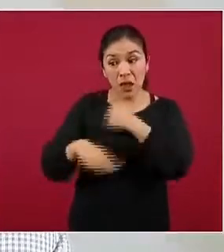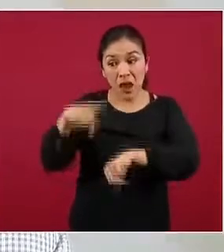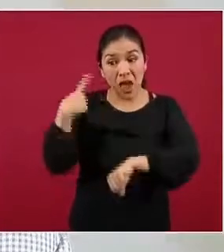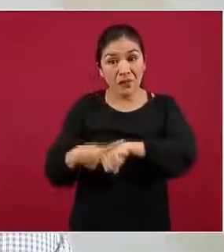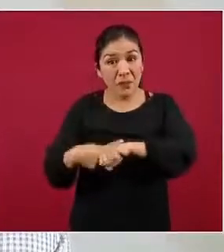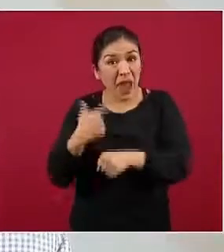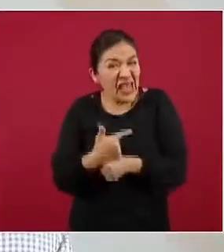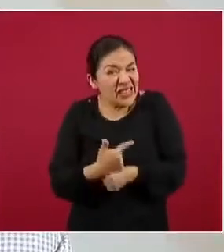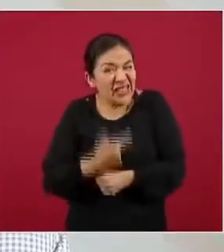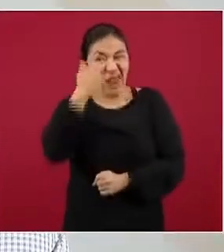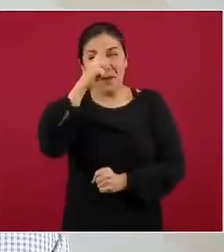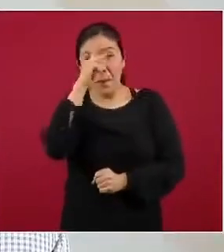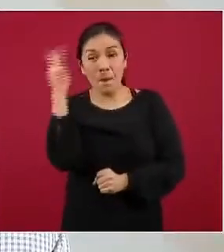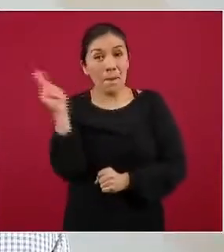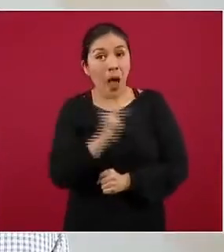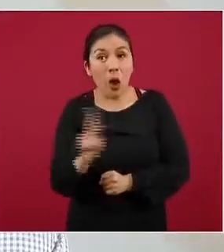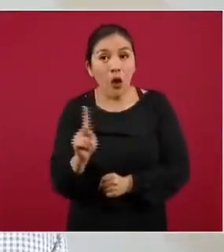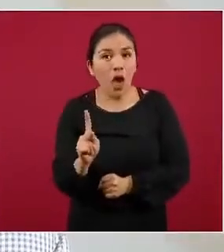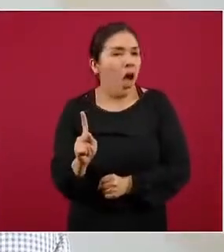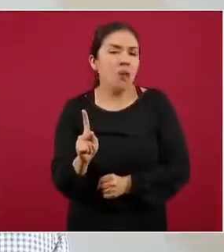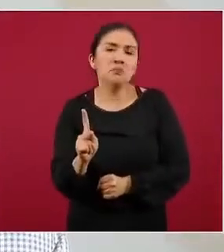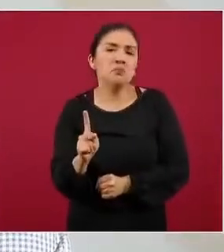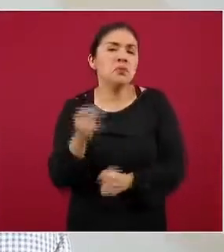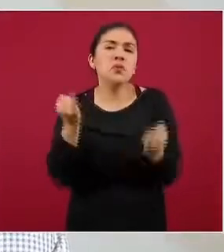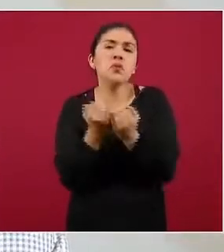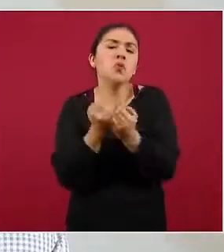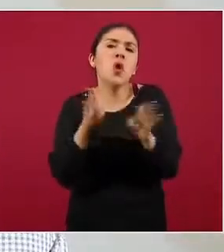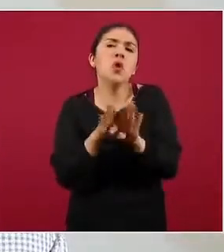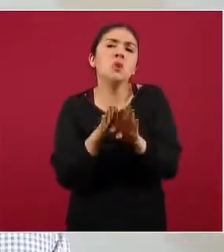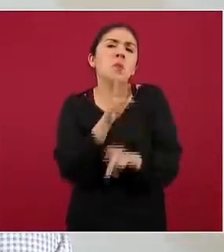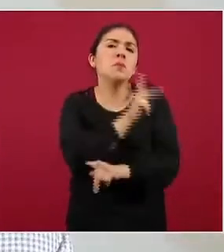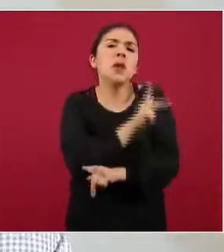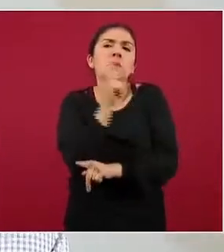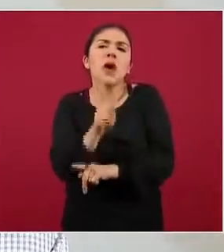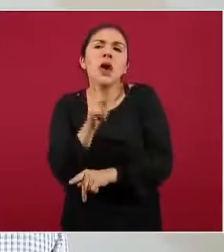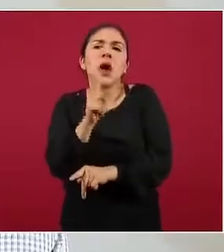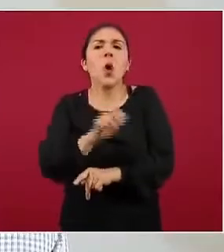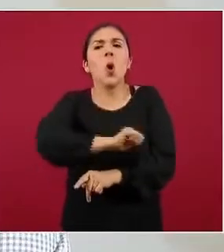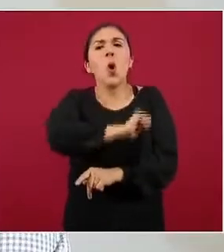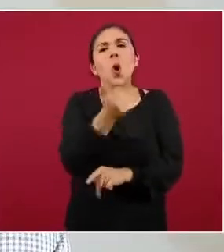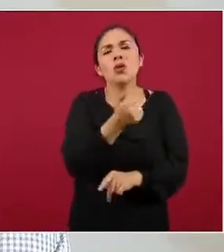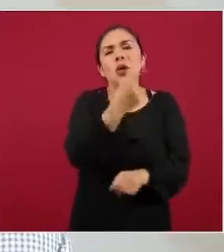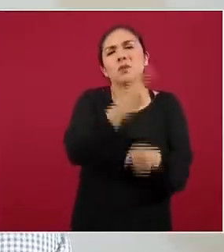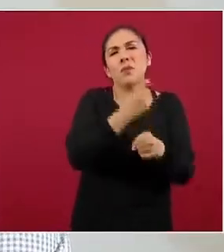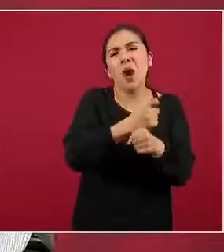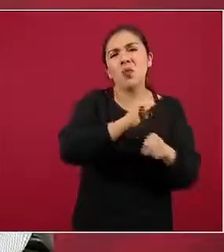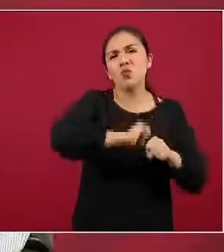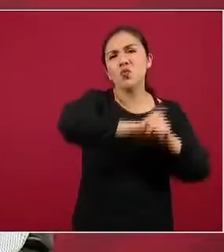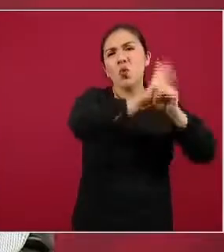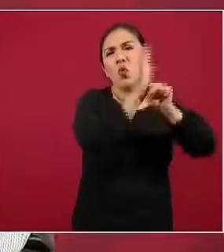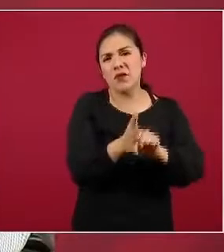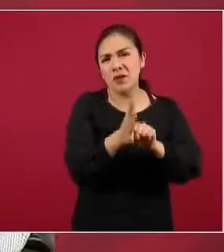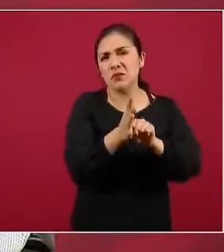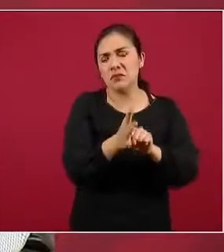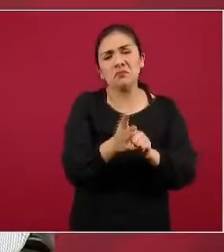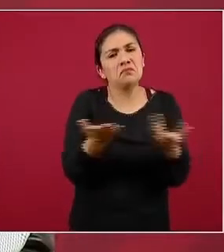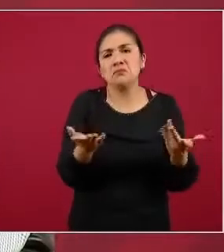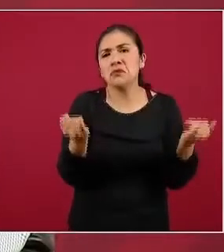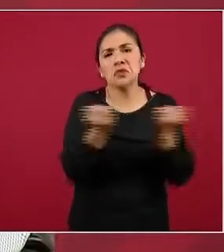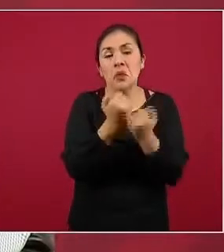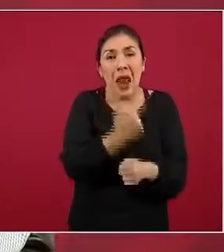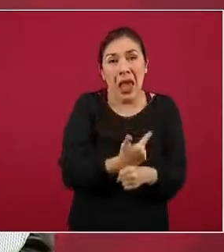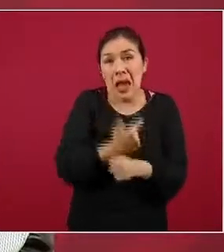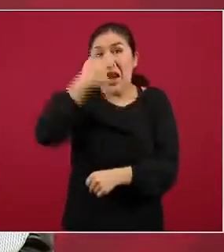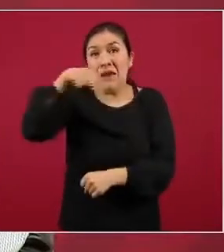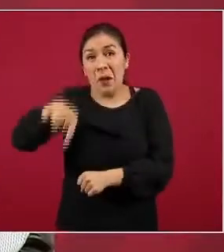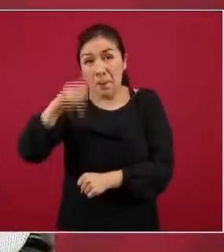grave que la que se está observando con, digamos, las primeras variantes o los primeros virus SARS-CoV-2 que se han